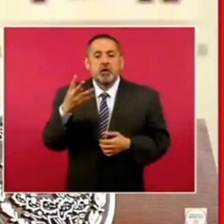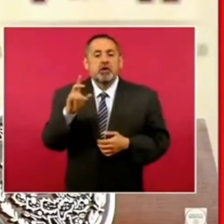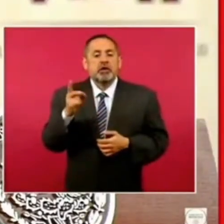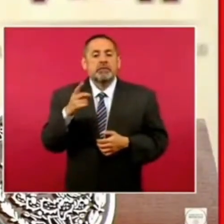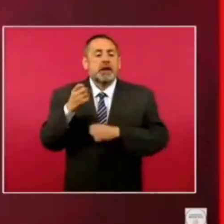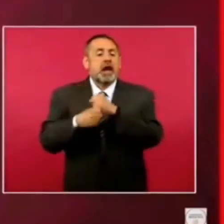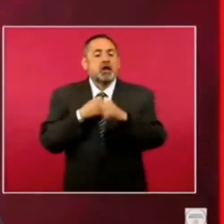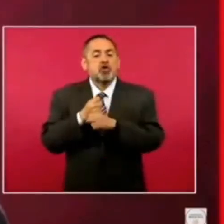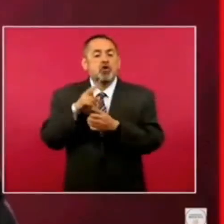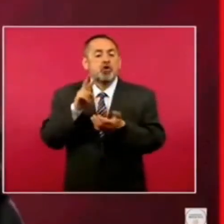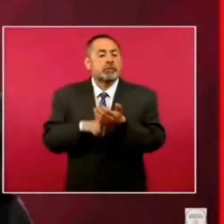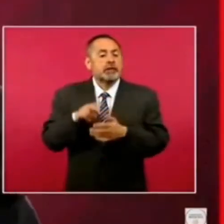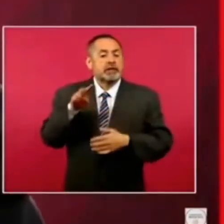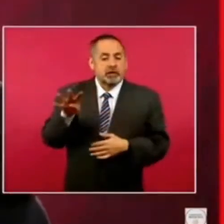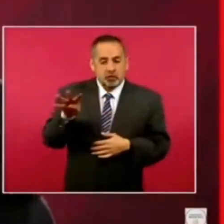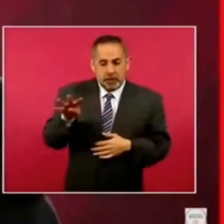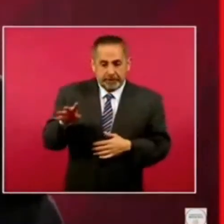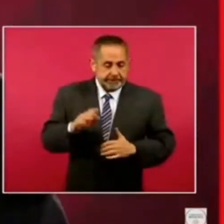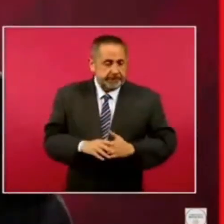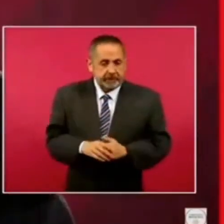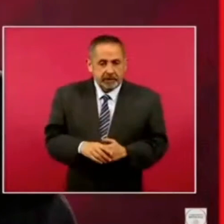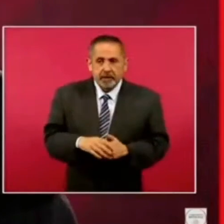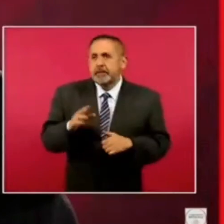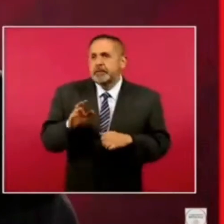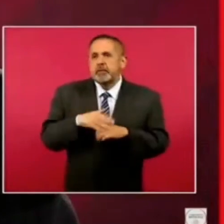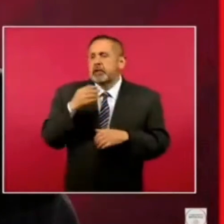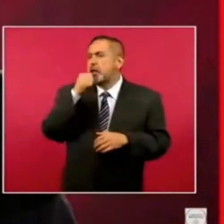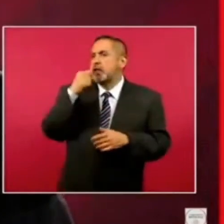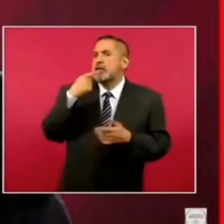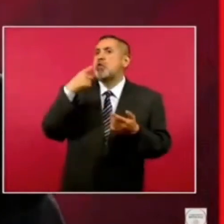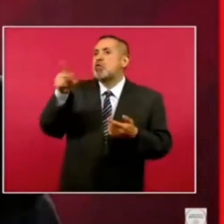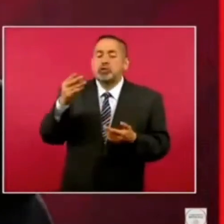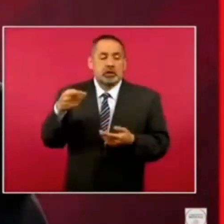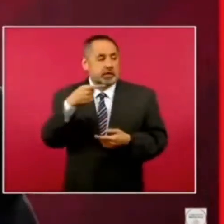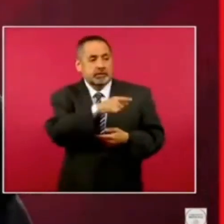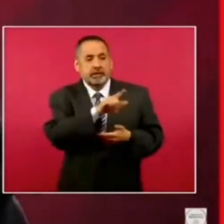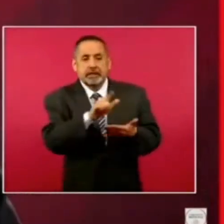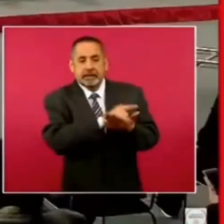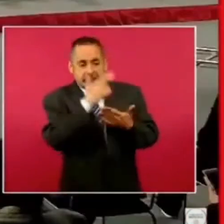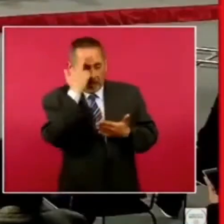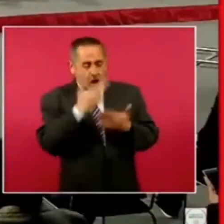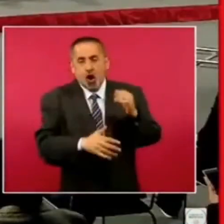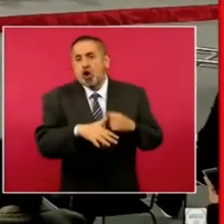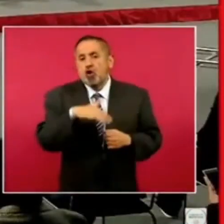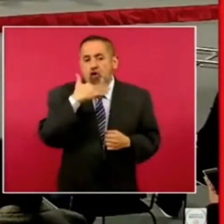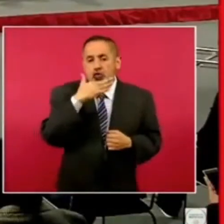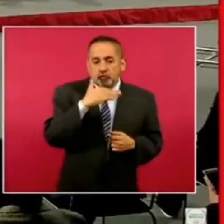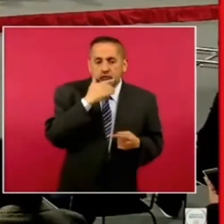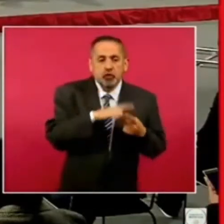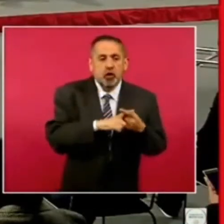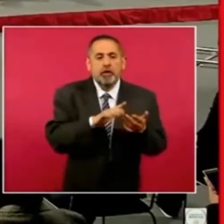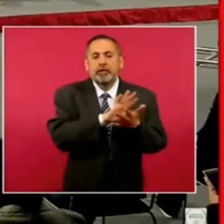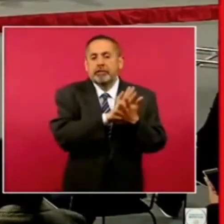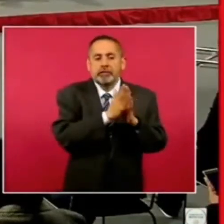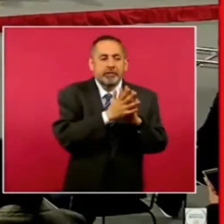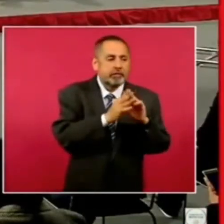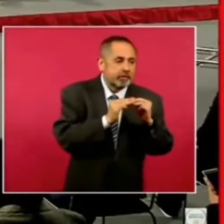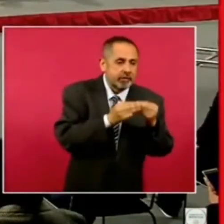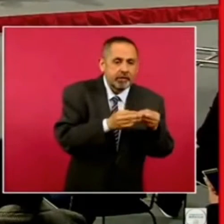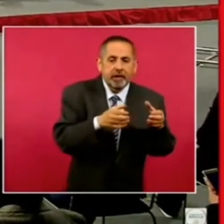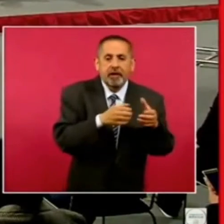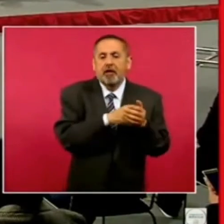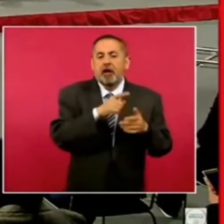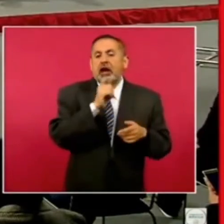de 2019 por hechos relacionados con delitos de corrupción, delincuencia organizada